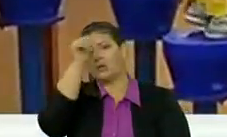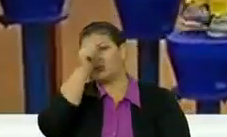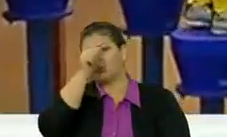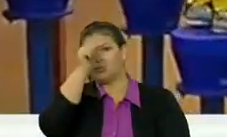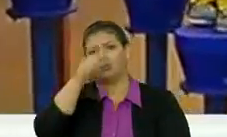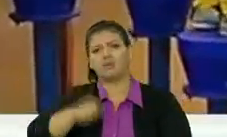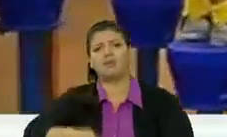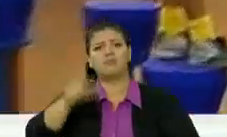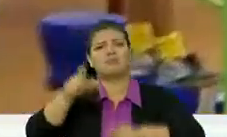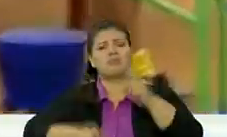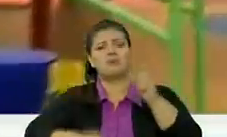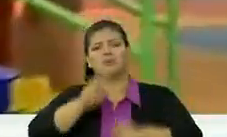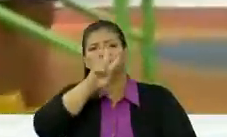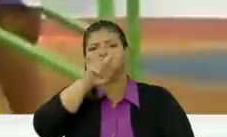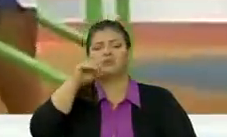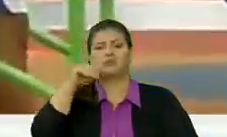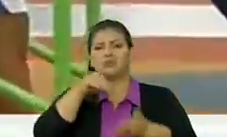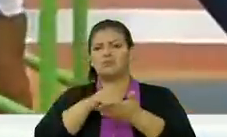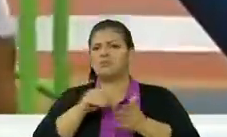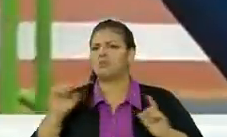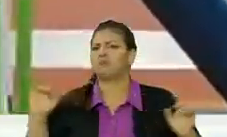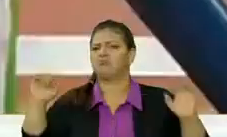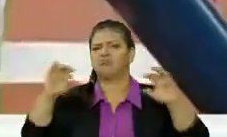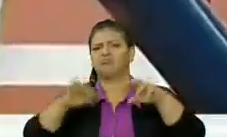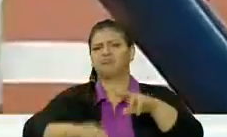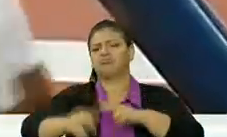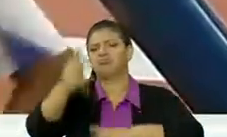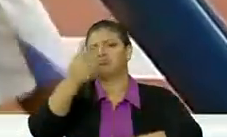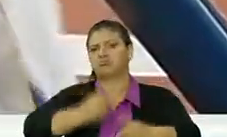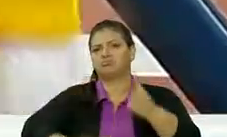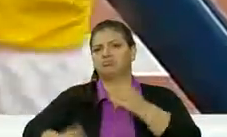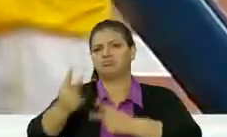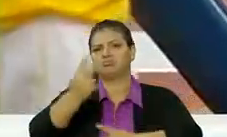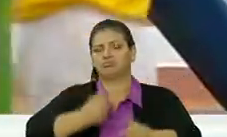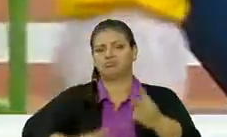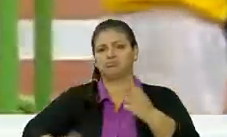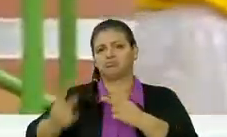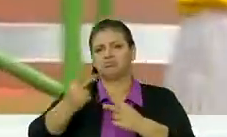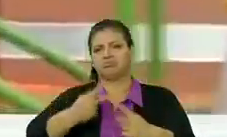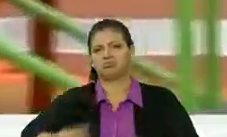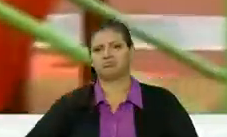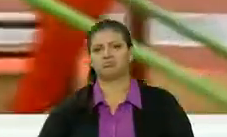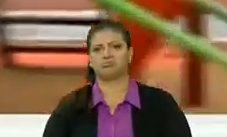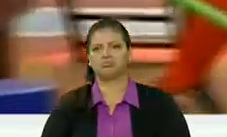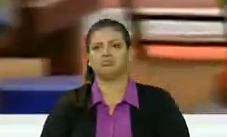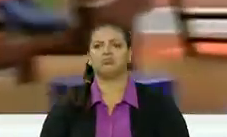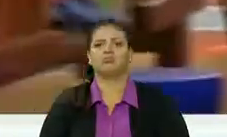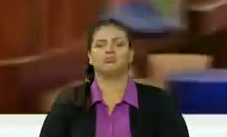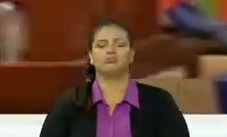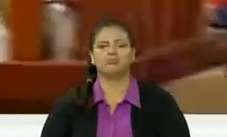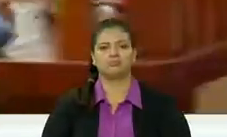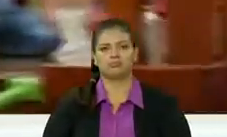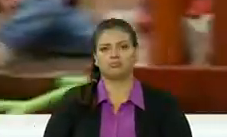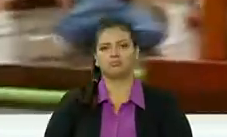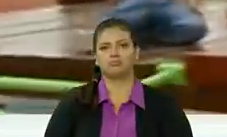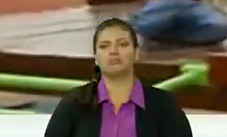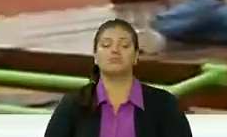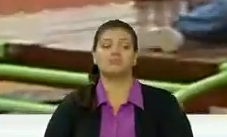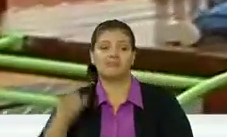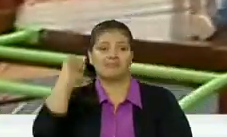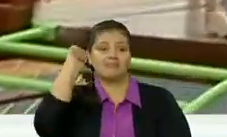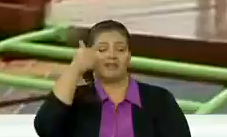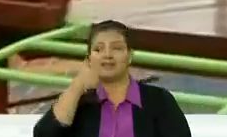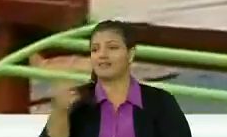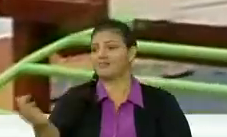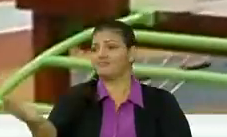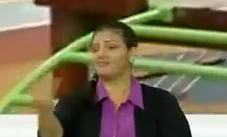esperamos que nos puedan acompañar. Y nos alegra también haber podido de alguna manera pues satisfacer las solicitudes de la ciudadanía, que era que esto